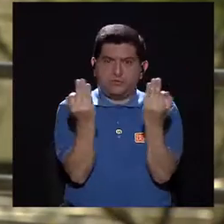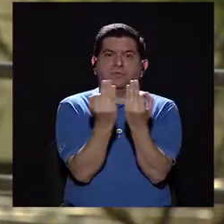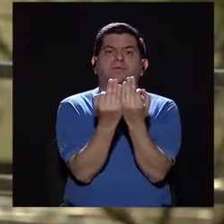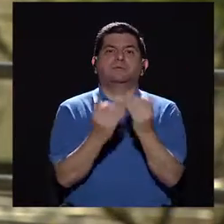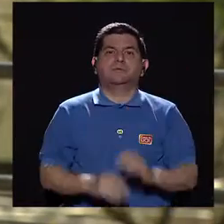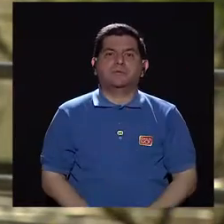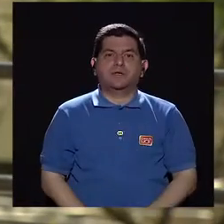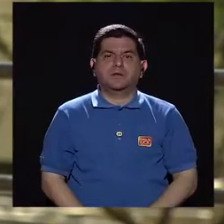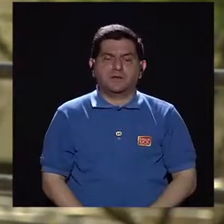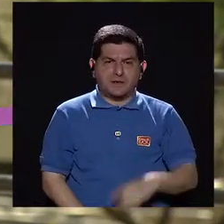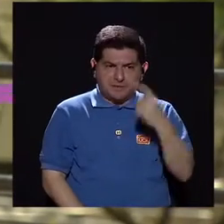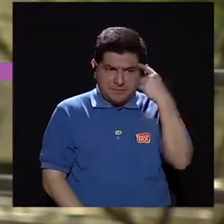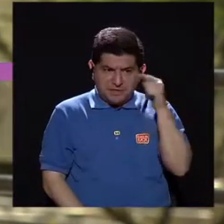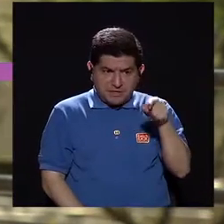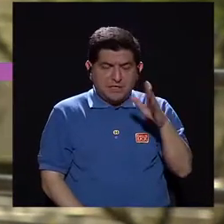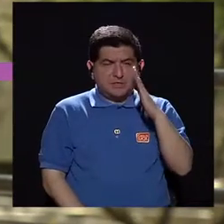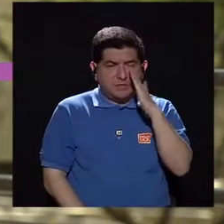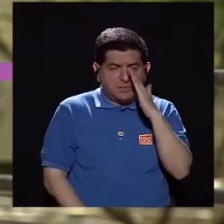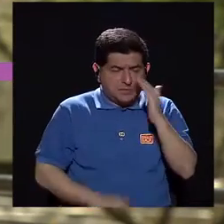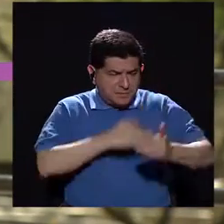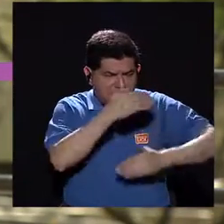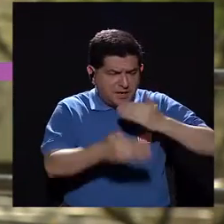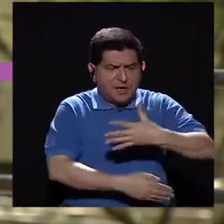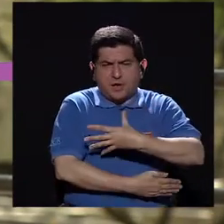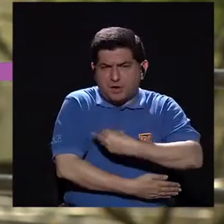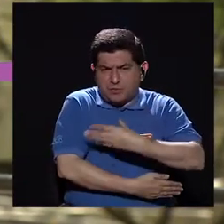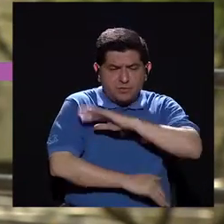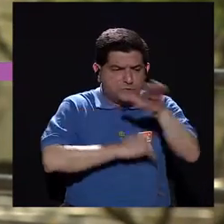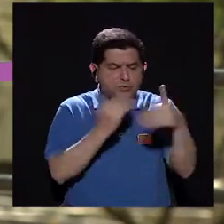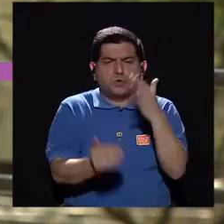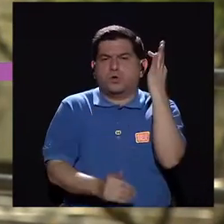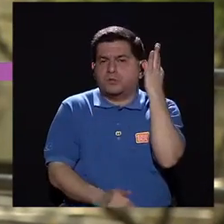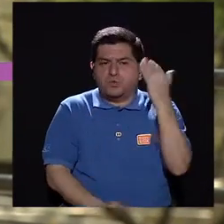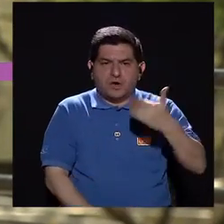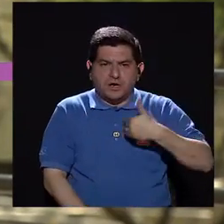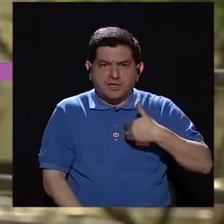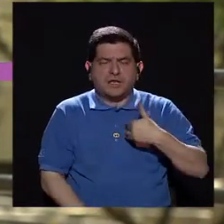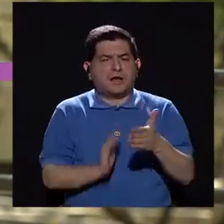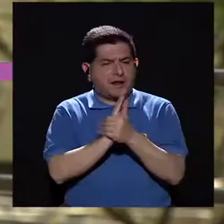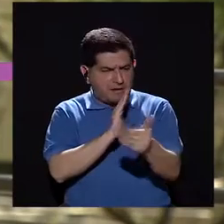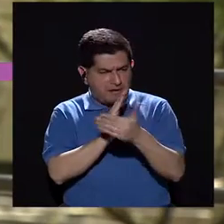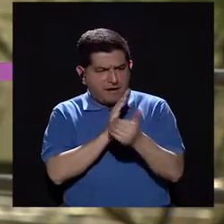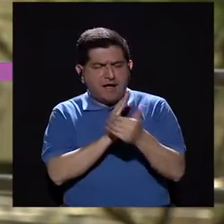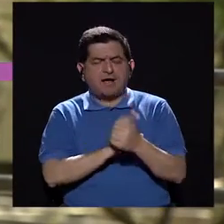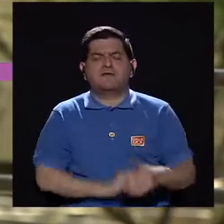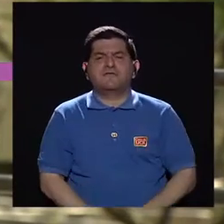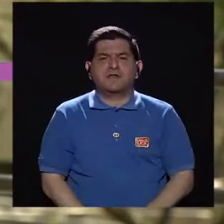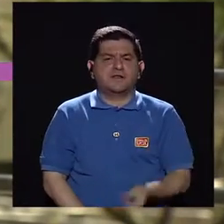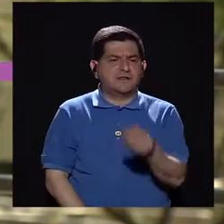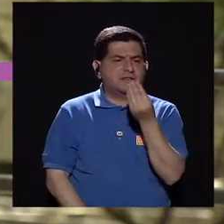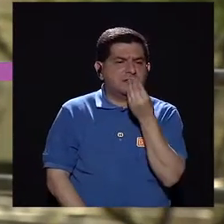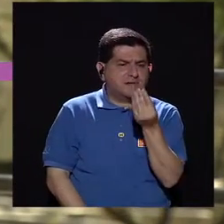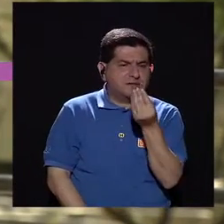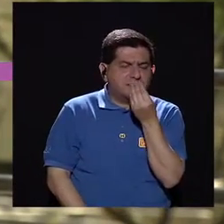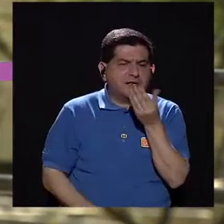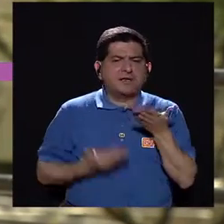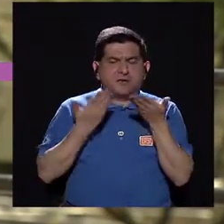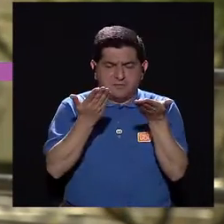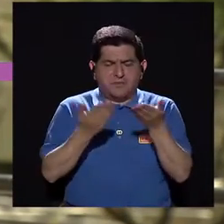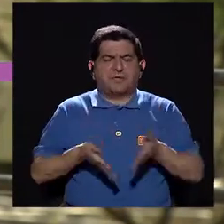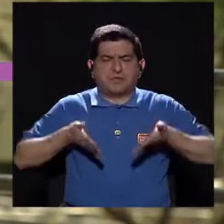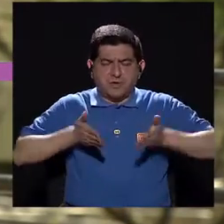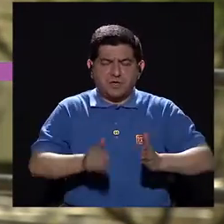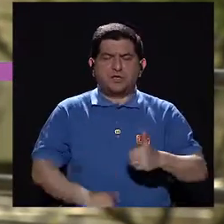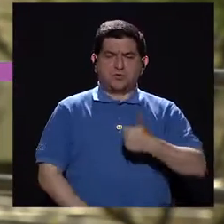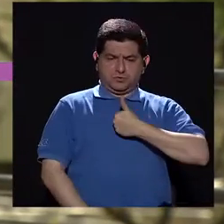familia de una madre en proceso de lactancia que todas las mujeres tenemos la capacidad de alimentar a nuestros